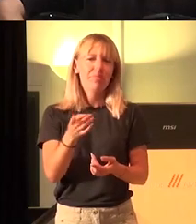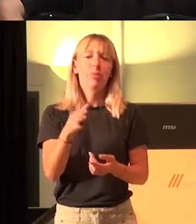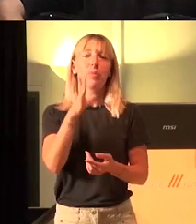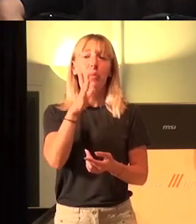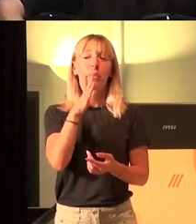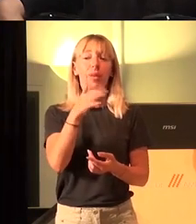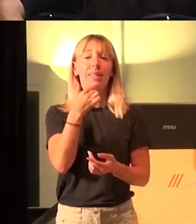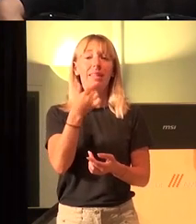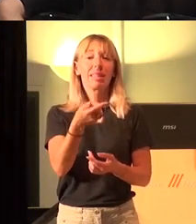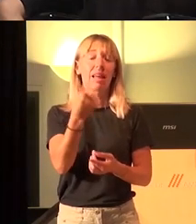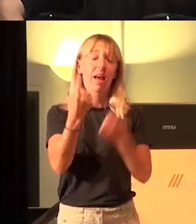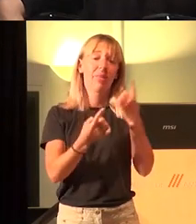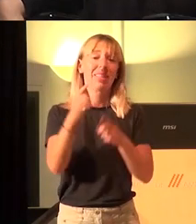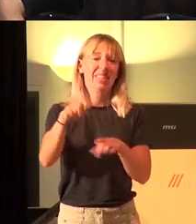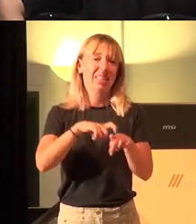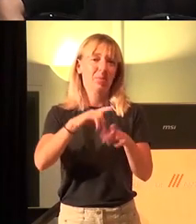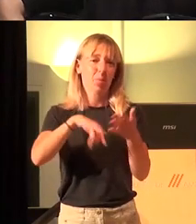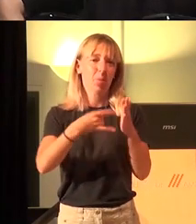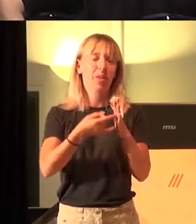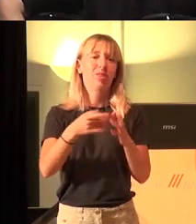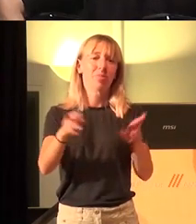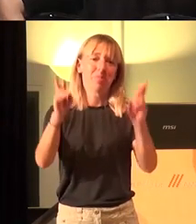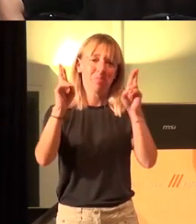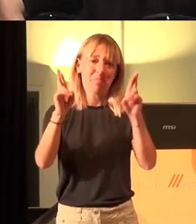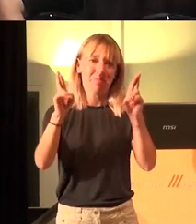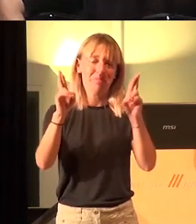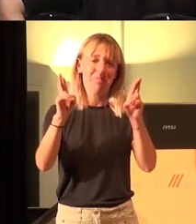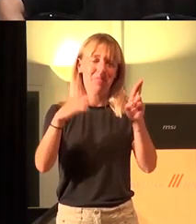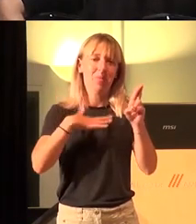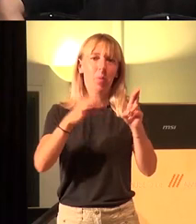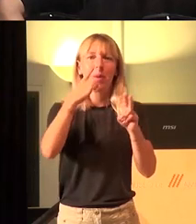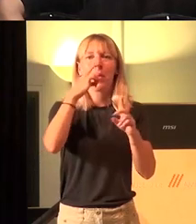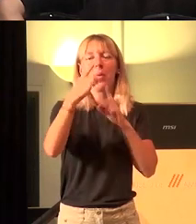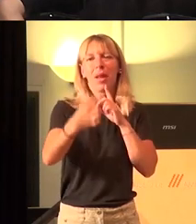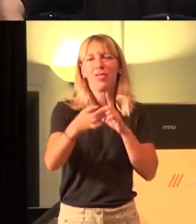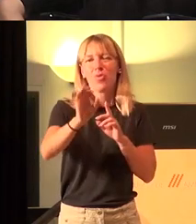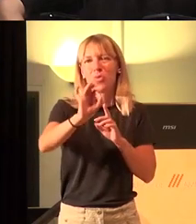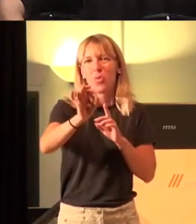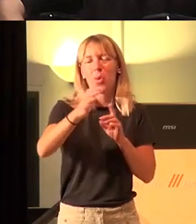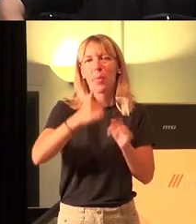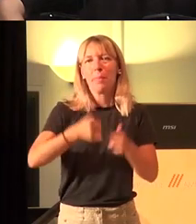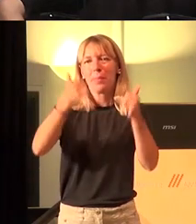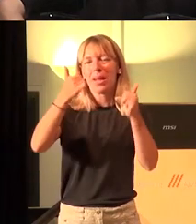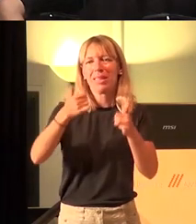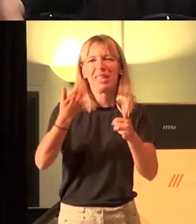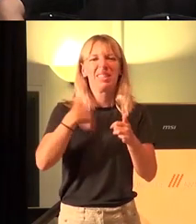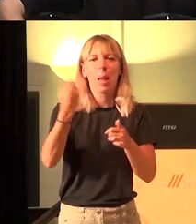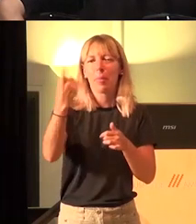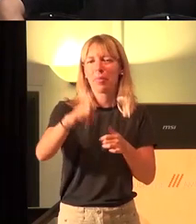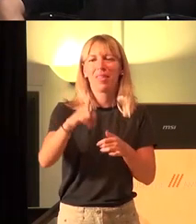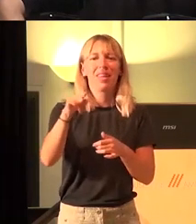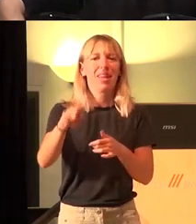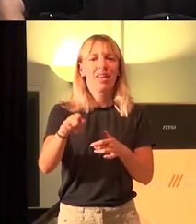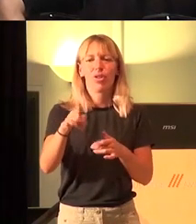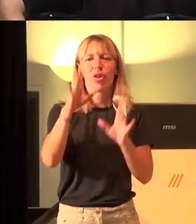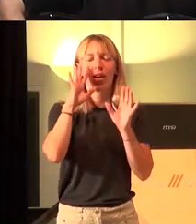tanto, como se suele decir a veces en este tipo de proyectos, os deseo, quizá no en un año, en más tiempo, que ya no seáis necesarios. Eso sería, yo